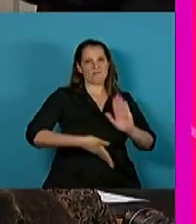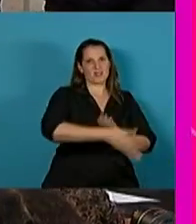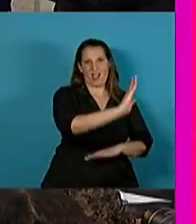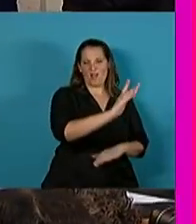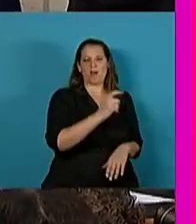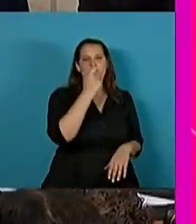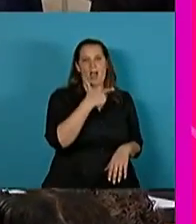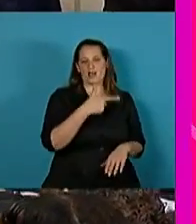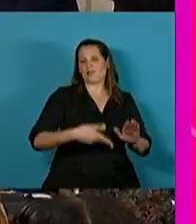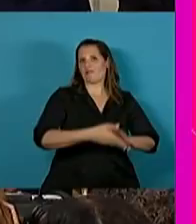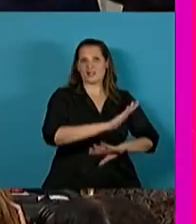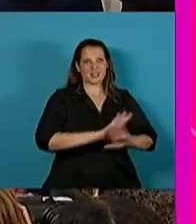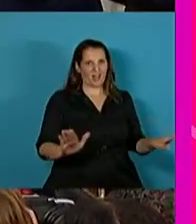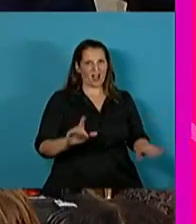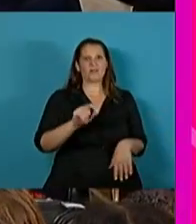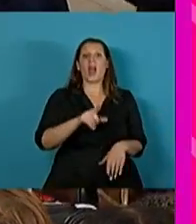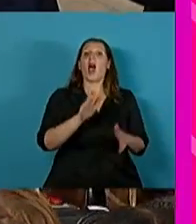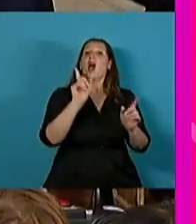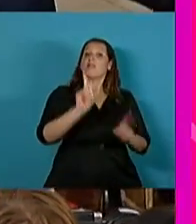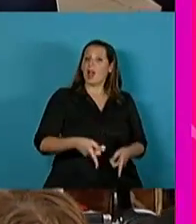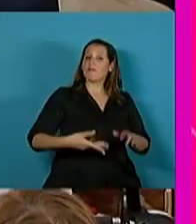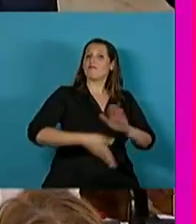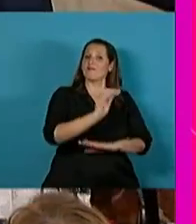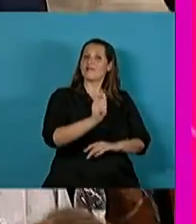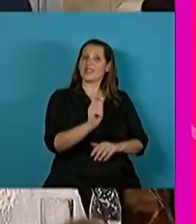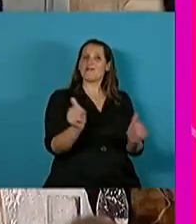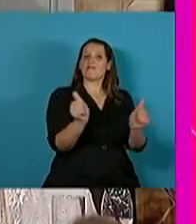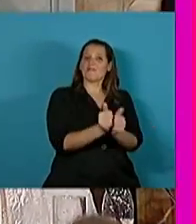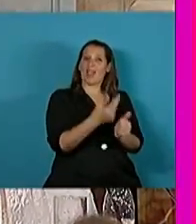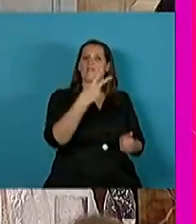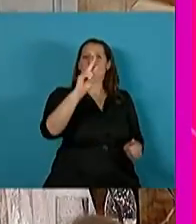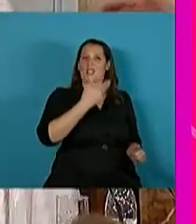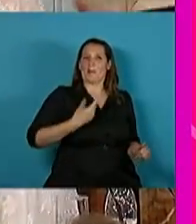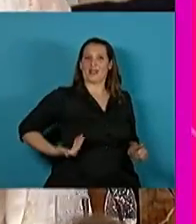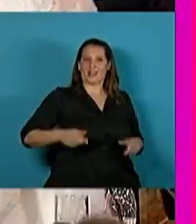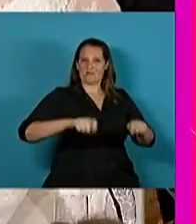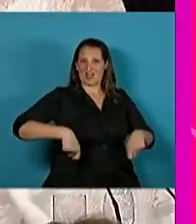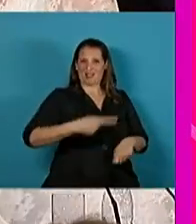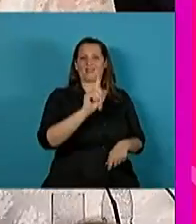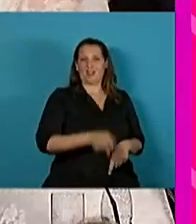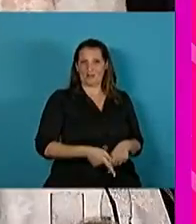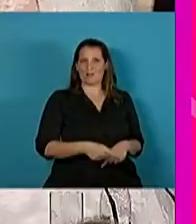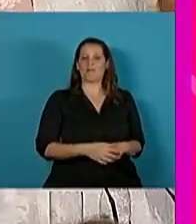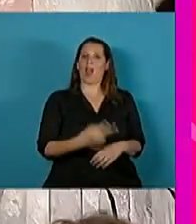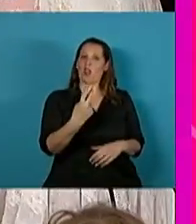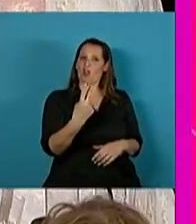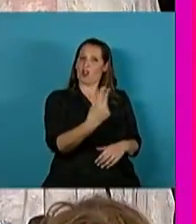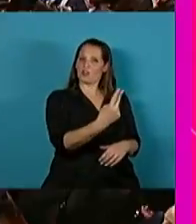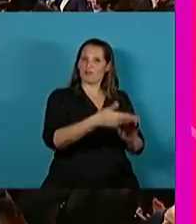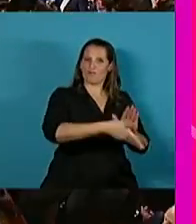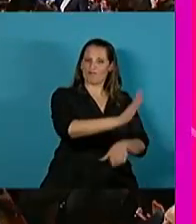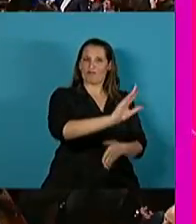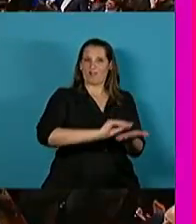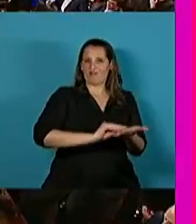dos, con, bueno, ya debe estar ya salimos la plaza ahora. Bastante. Está demorado, señora, así que no vaya todavía a ver la plaza. Claro, que se hace mucho calor.